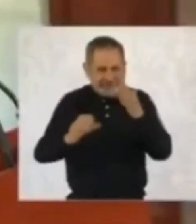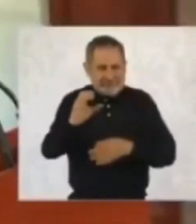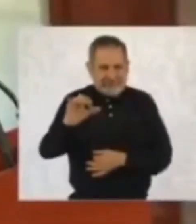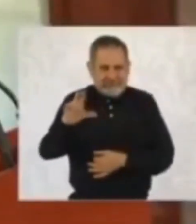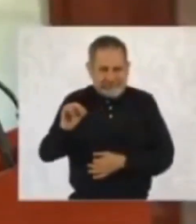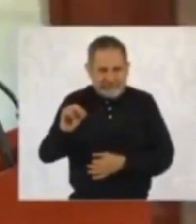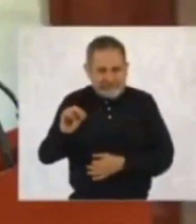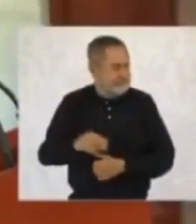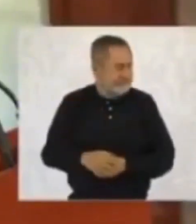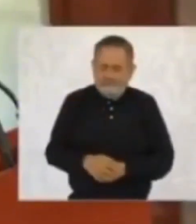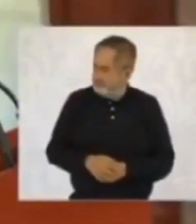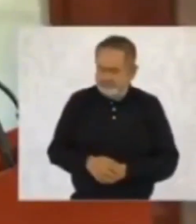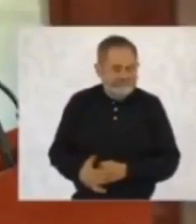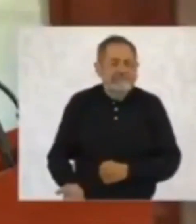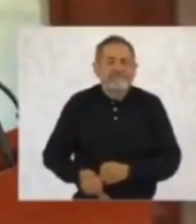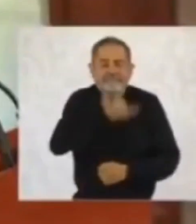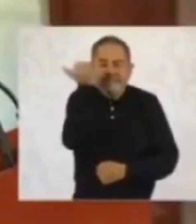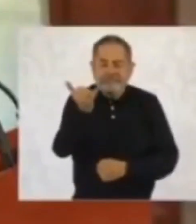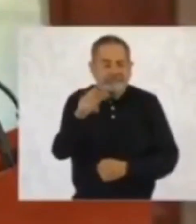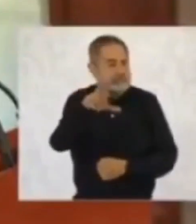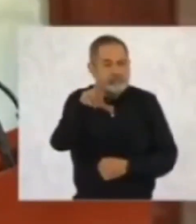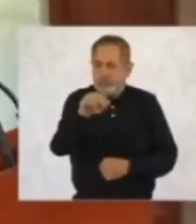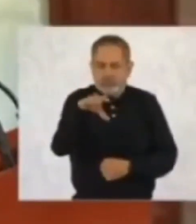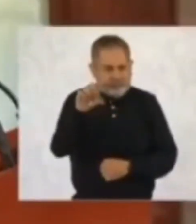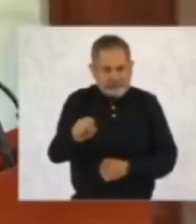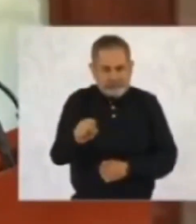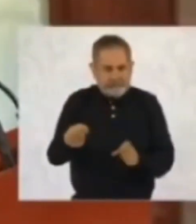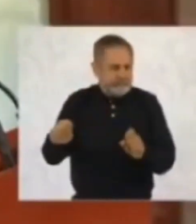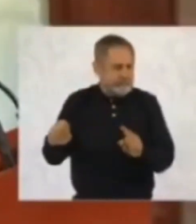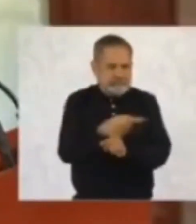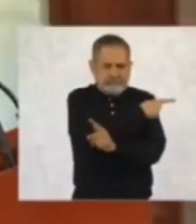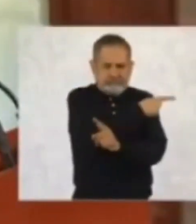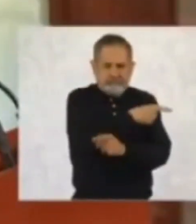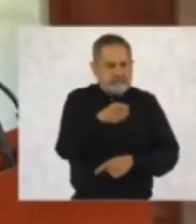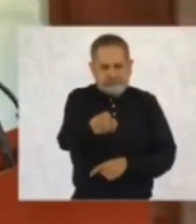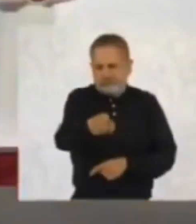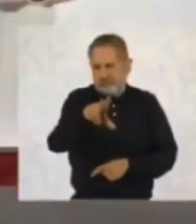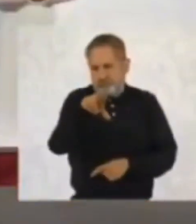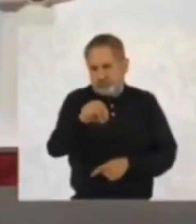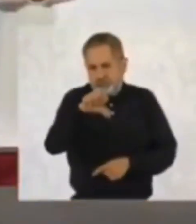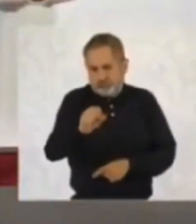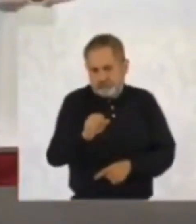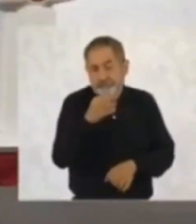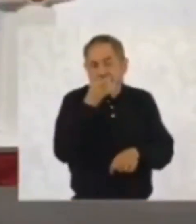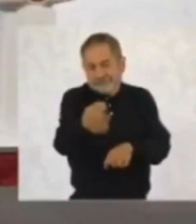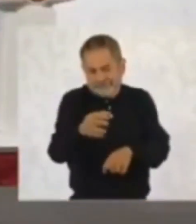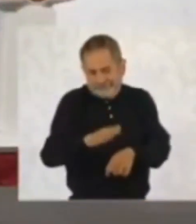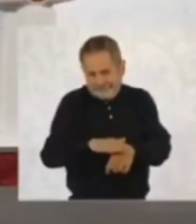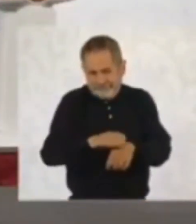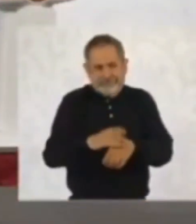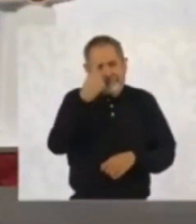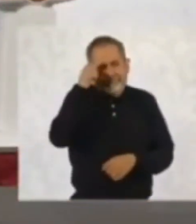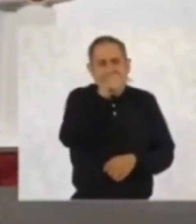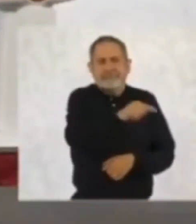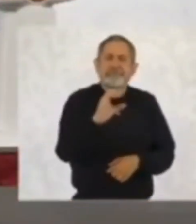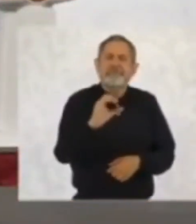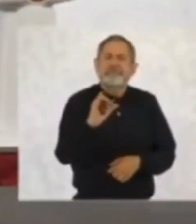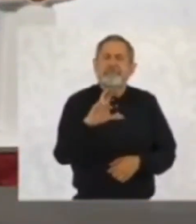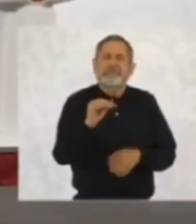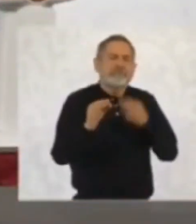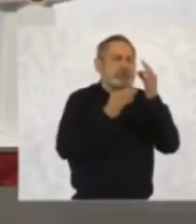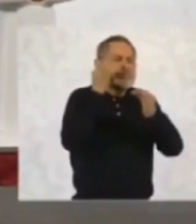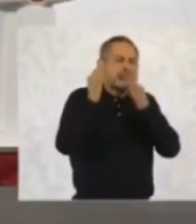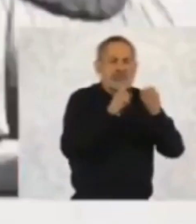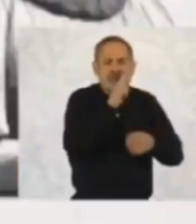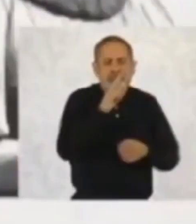son totalmente incorrectas y hechas fuera de contexto. Entonces, para que lo que platicamos